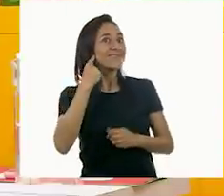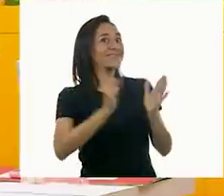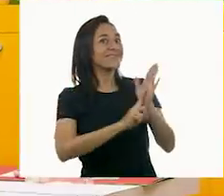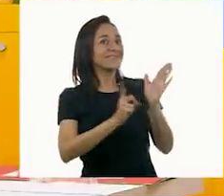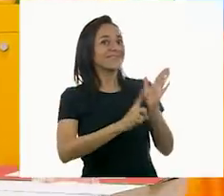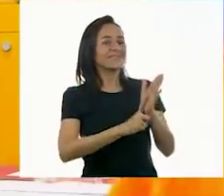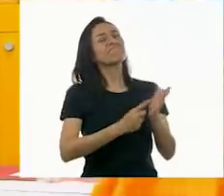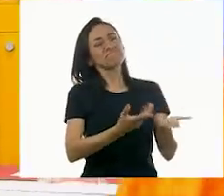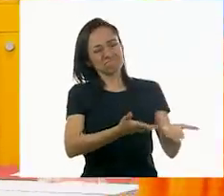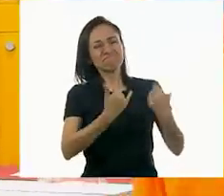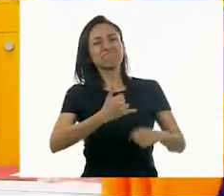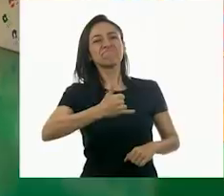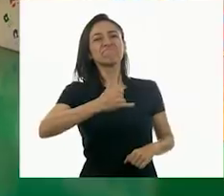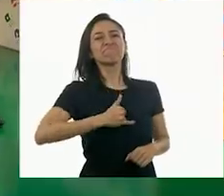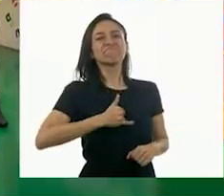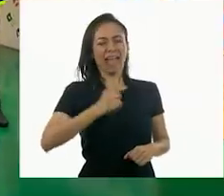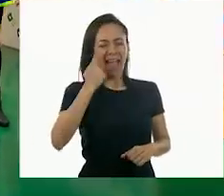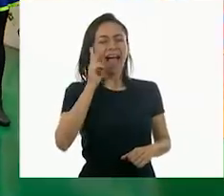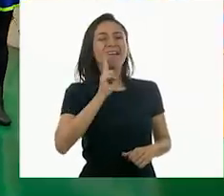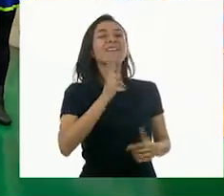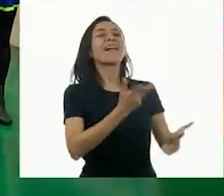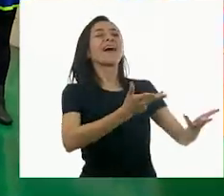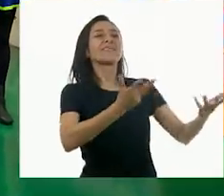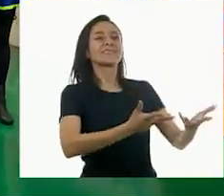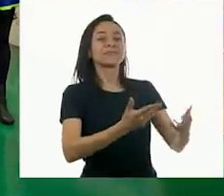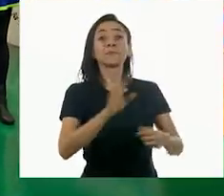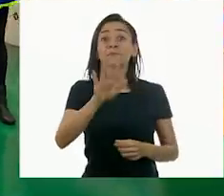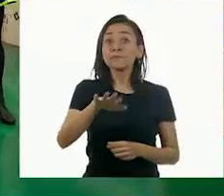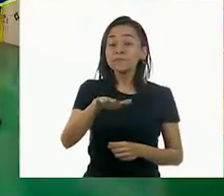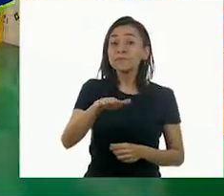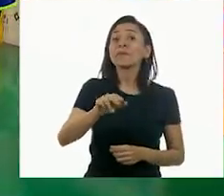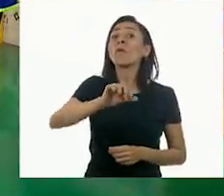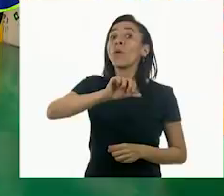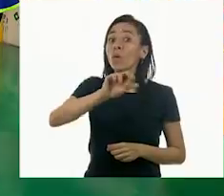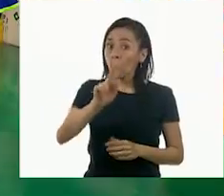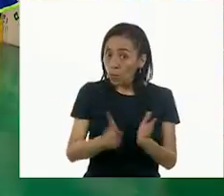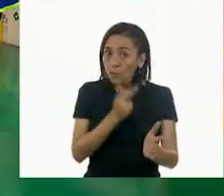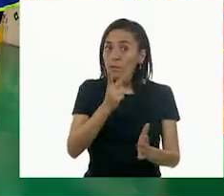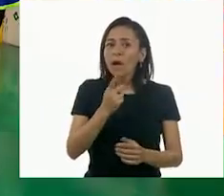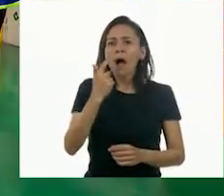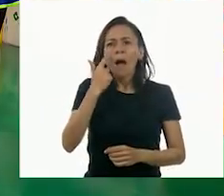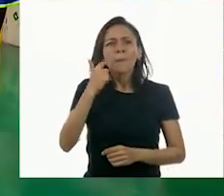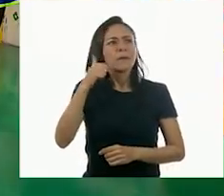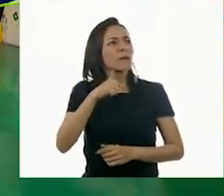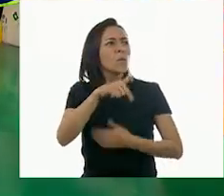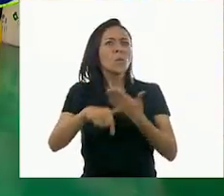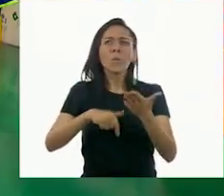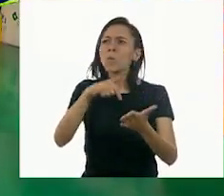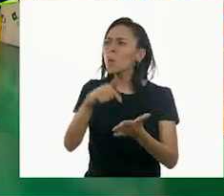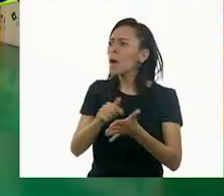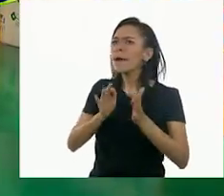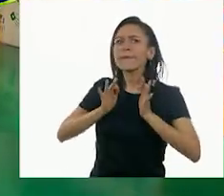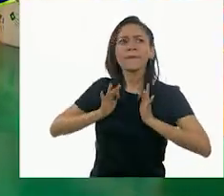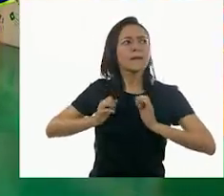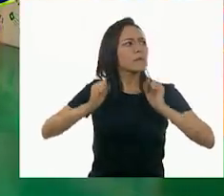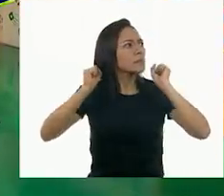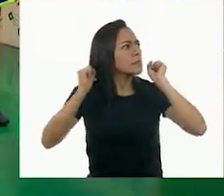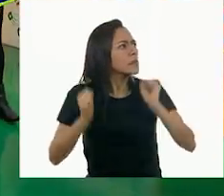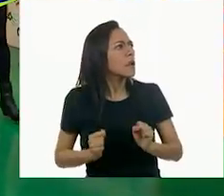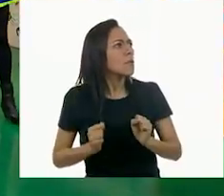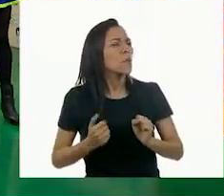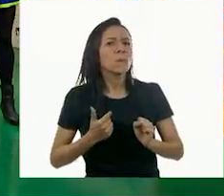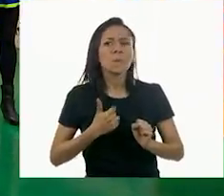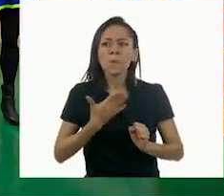reto físico. Vamos a buscar nuevamente un lugar seguro y cómodo para que